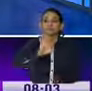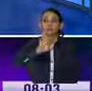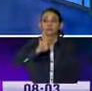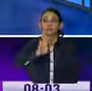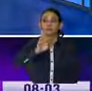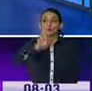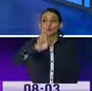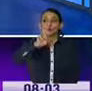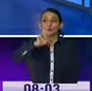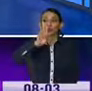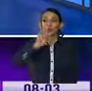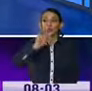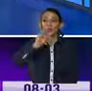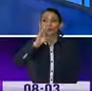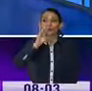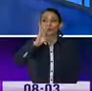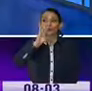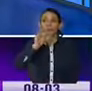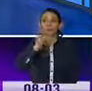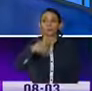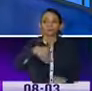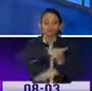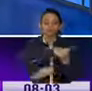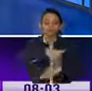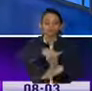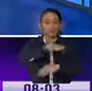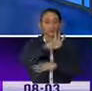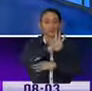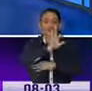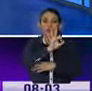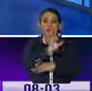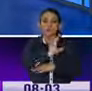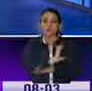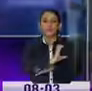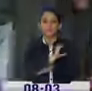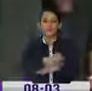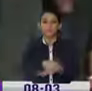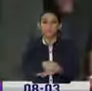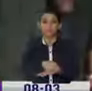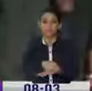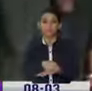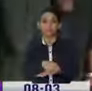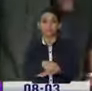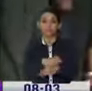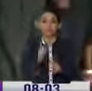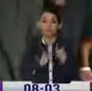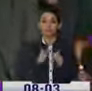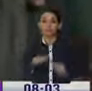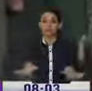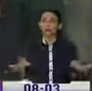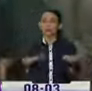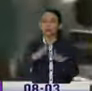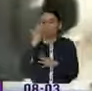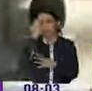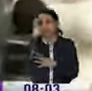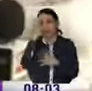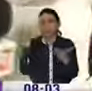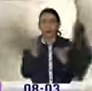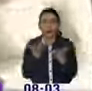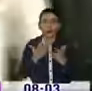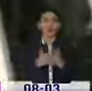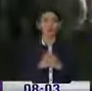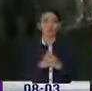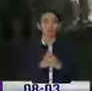Bep, exactamente en los pasajes 49C. Y es que los moradores de aquí están bastante preocupados porque yo quiero que